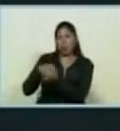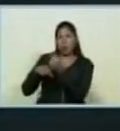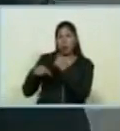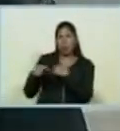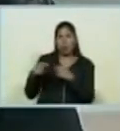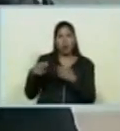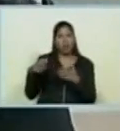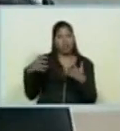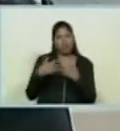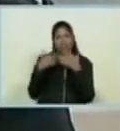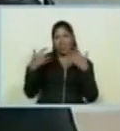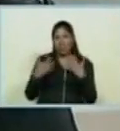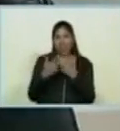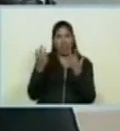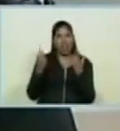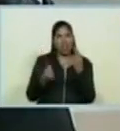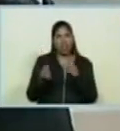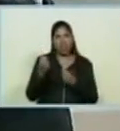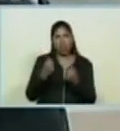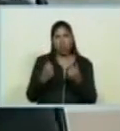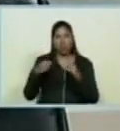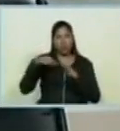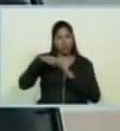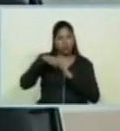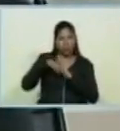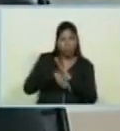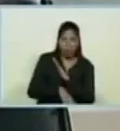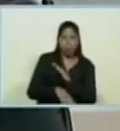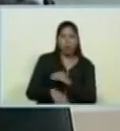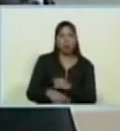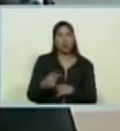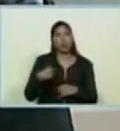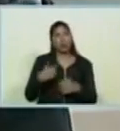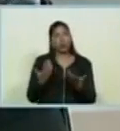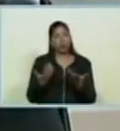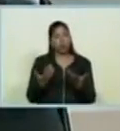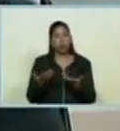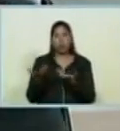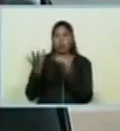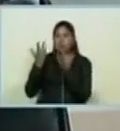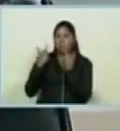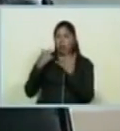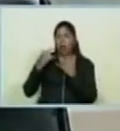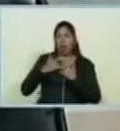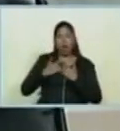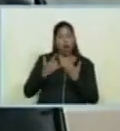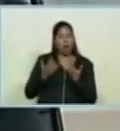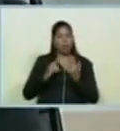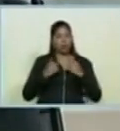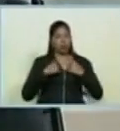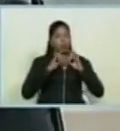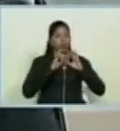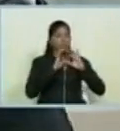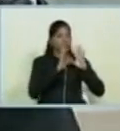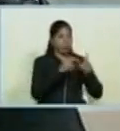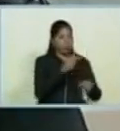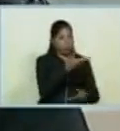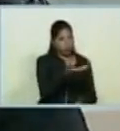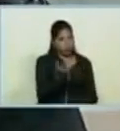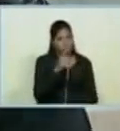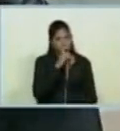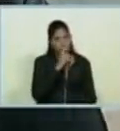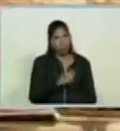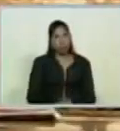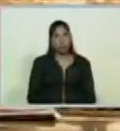pueblo. Así que le transmito su voluntad y su amor de acompañarlo en esta batalla por la vida y por profundizar los logros revolucionarios. Bueno,